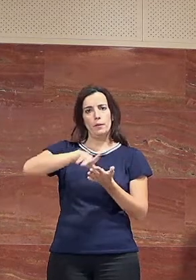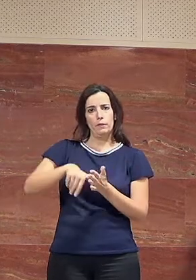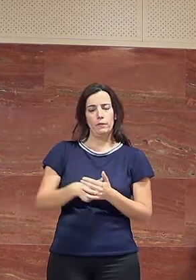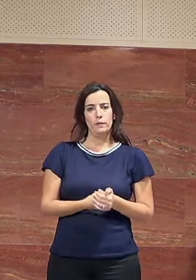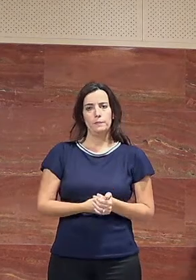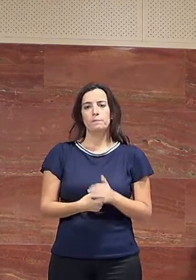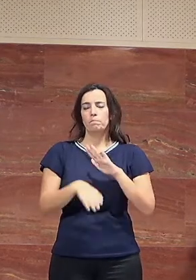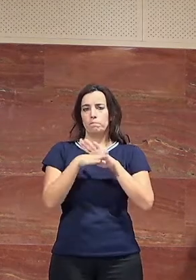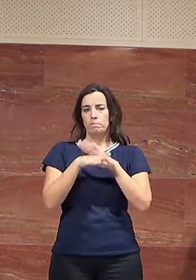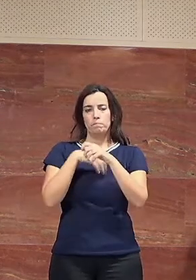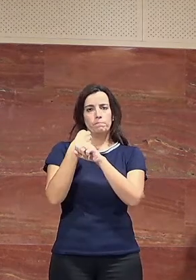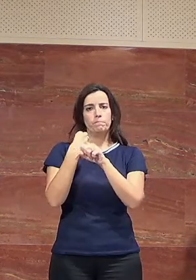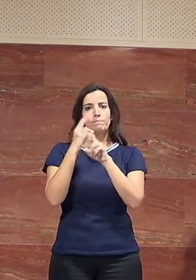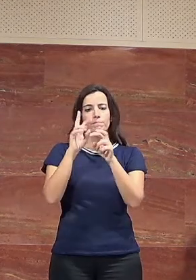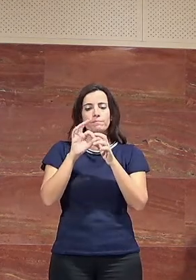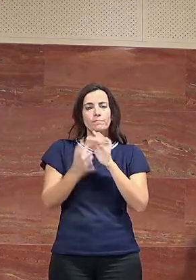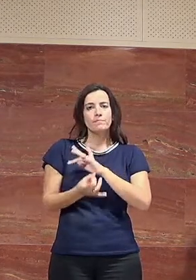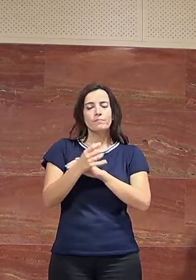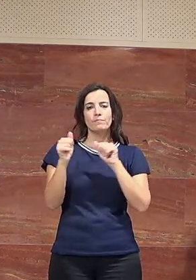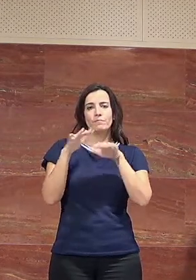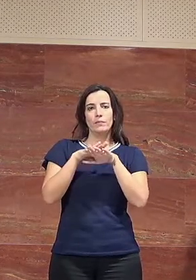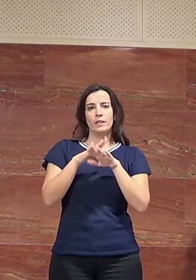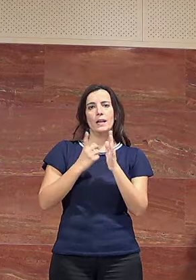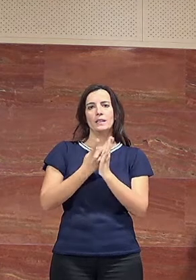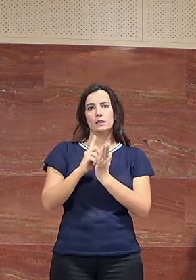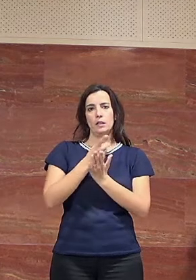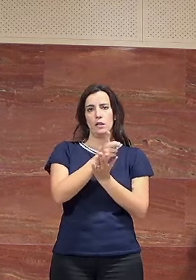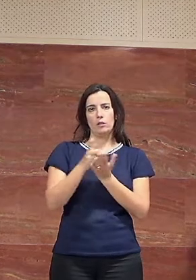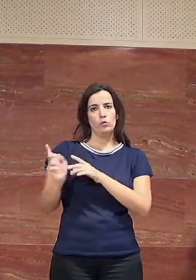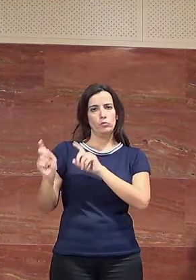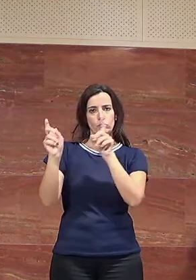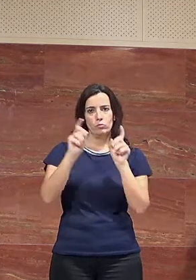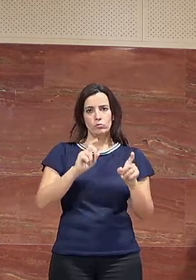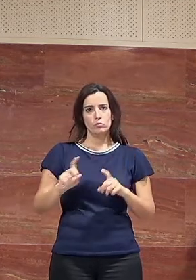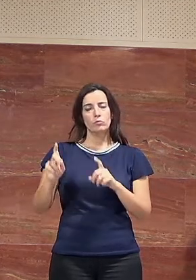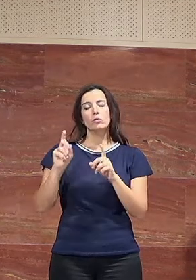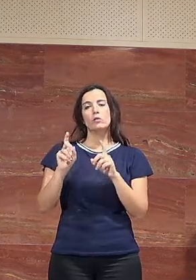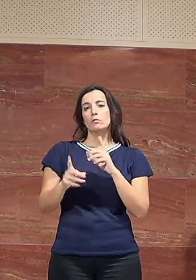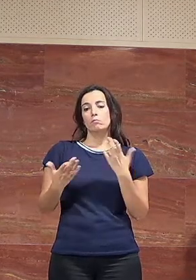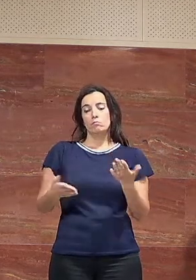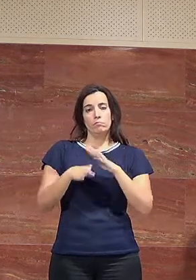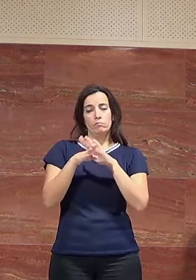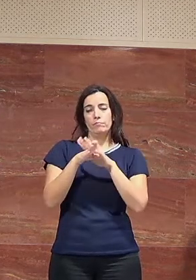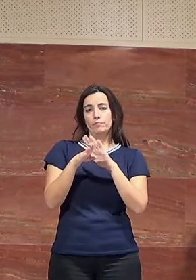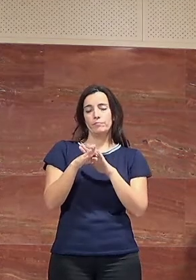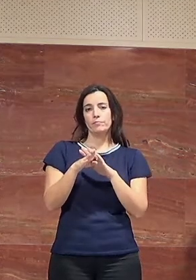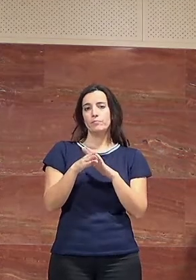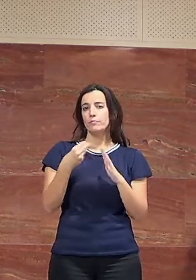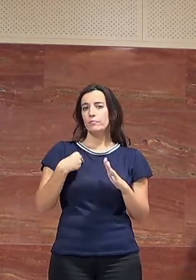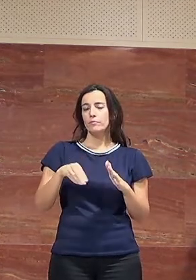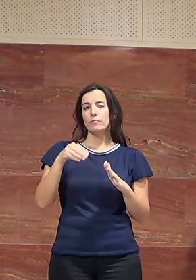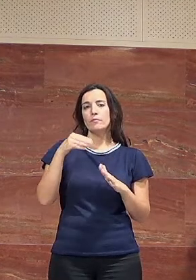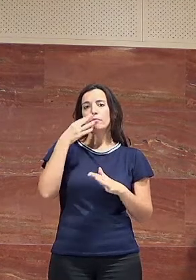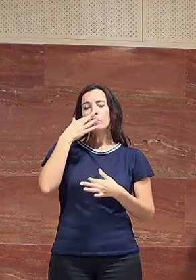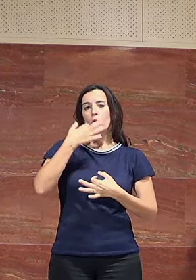Seguimos trabajando en la idea de crear una malla de itinerarios y continuamos con los propósitos originales de